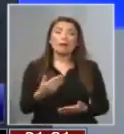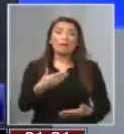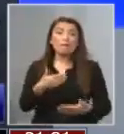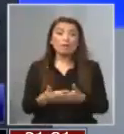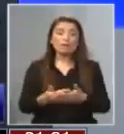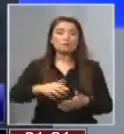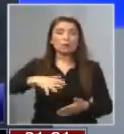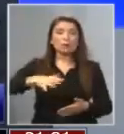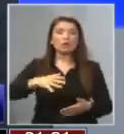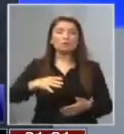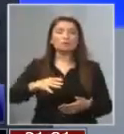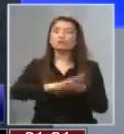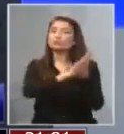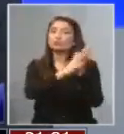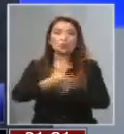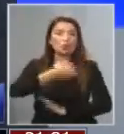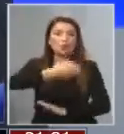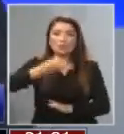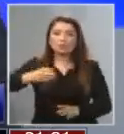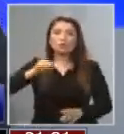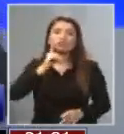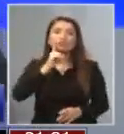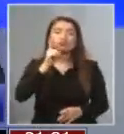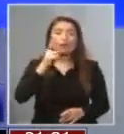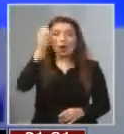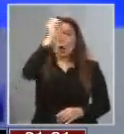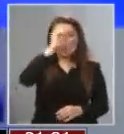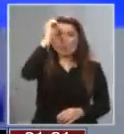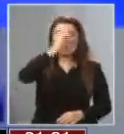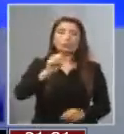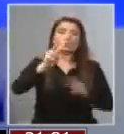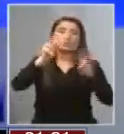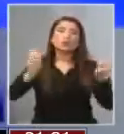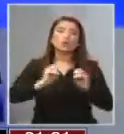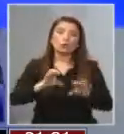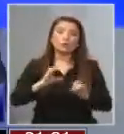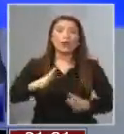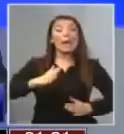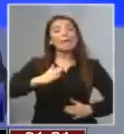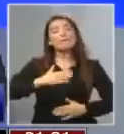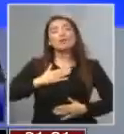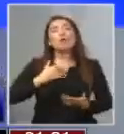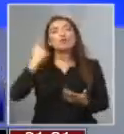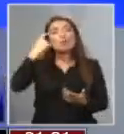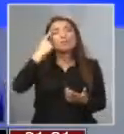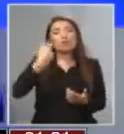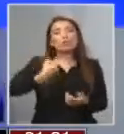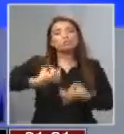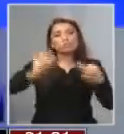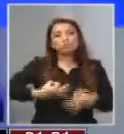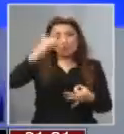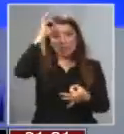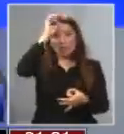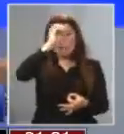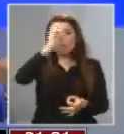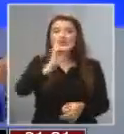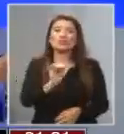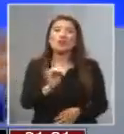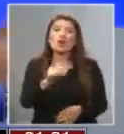tenía opinión sobre educación. No todos tenían la opinión que a mí me parece correcta, claro, pero tenían eso, opinión. Claro. Y esa era en la misma